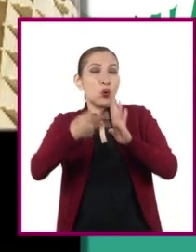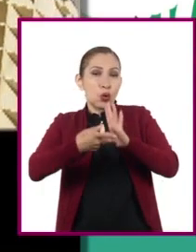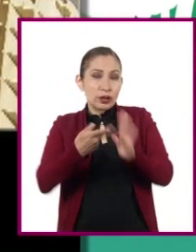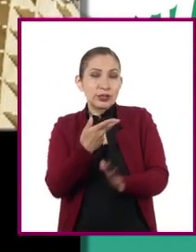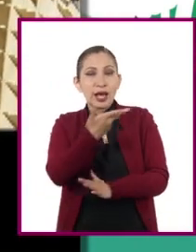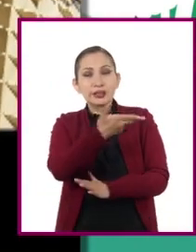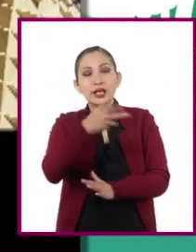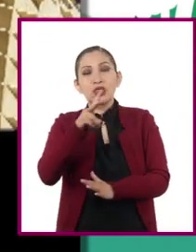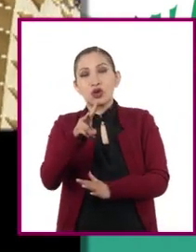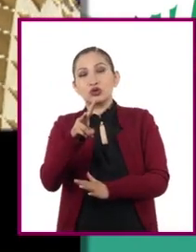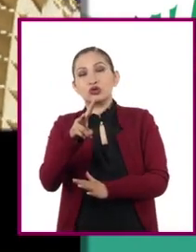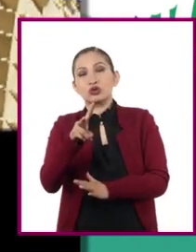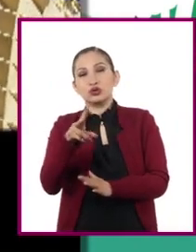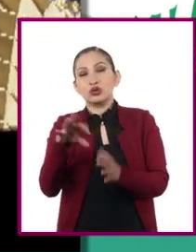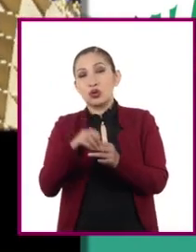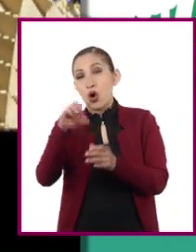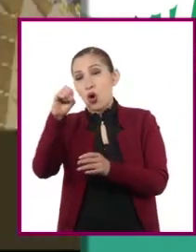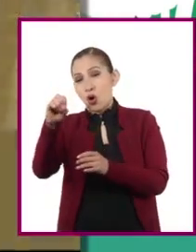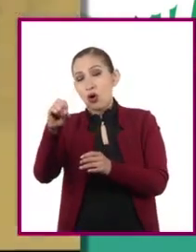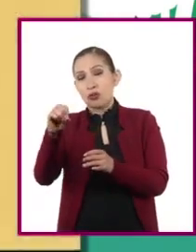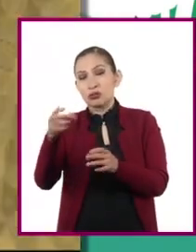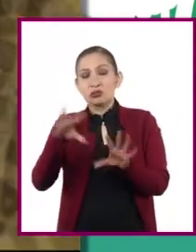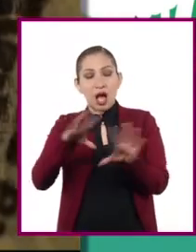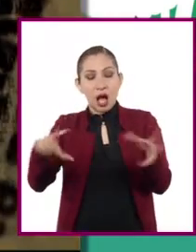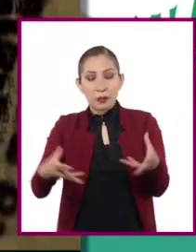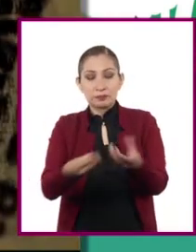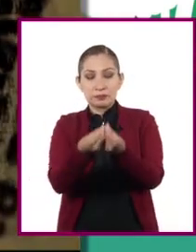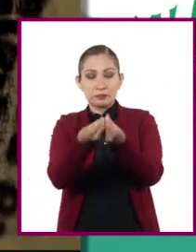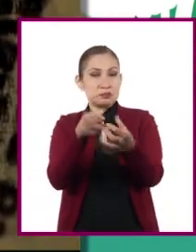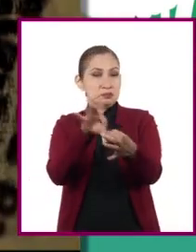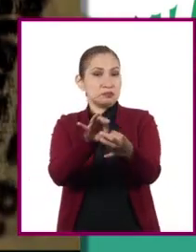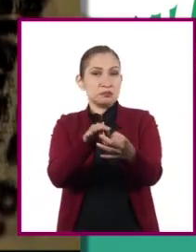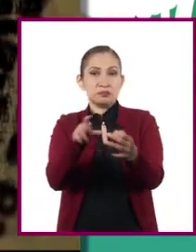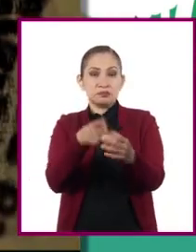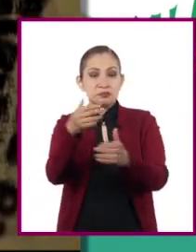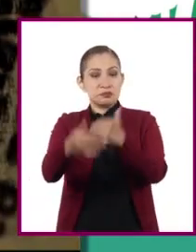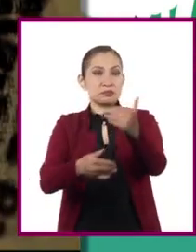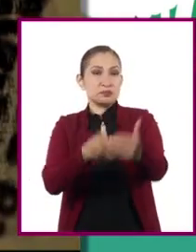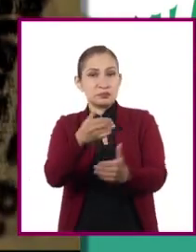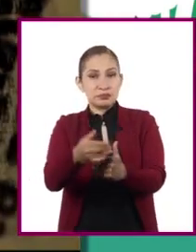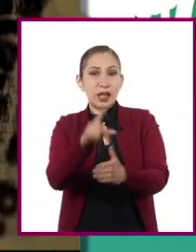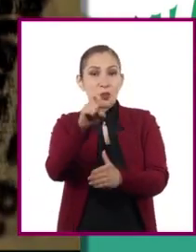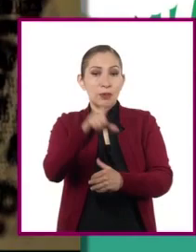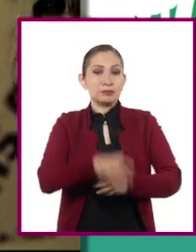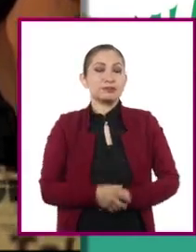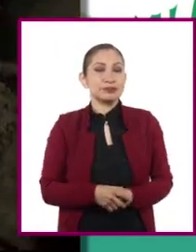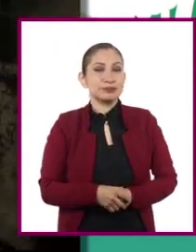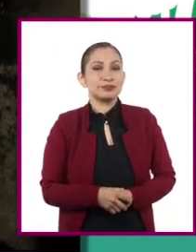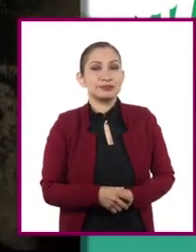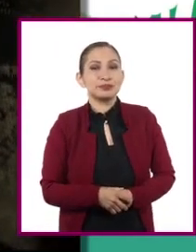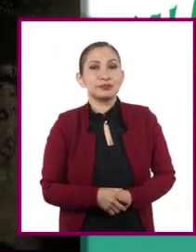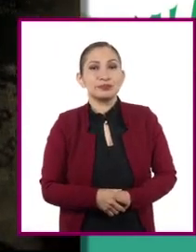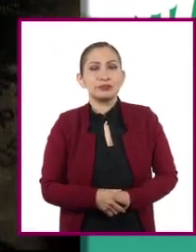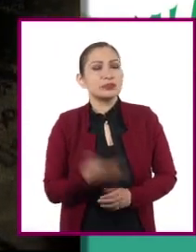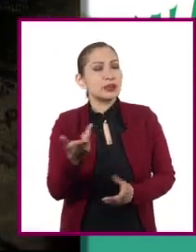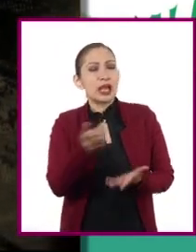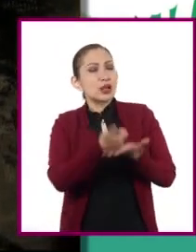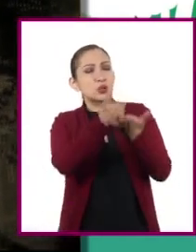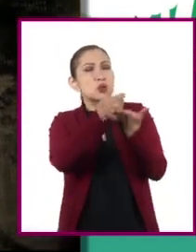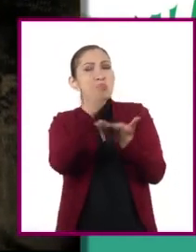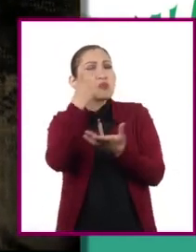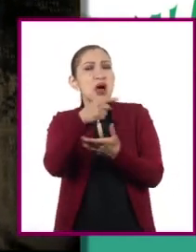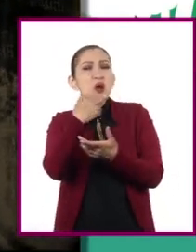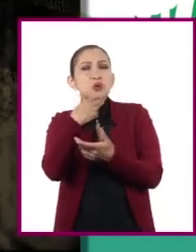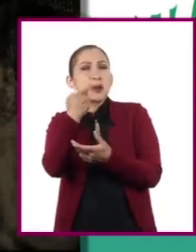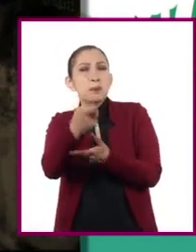nuevo H2 junto con O, están de nuevo juntos y se hace agua de nuevo. ¿Qué ventajas